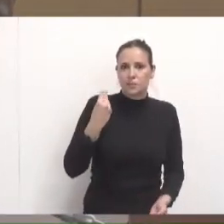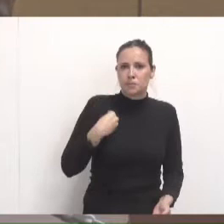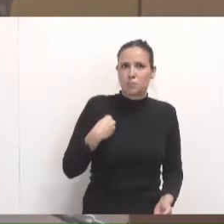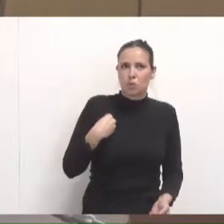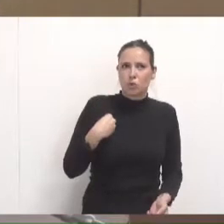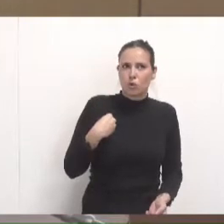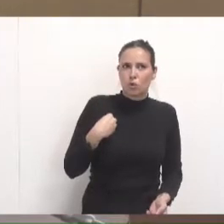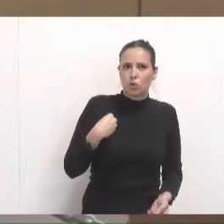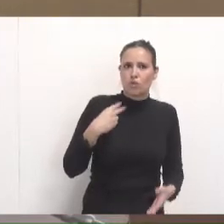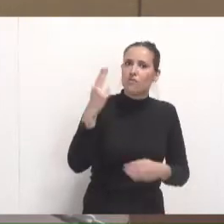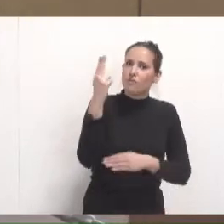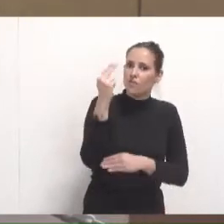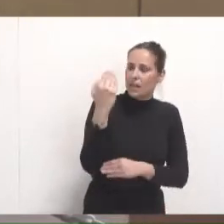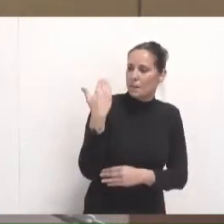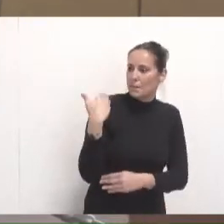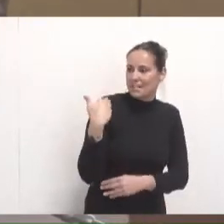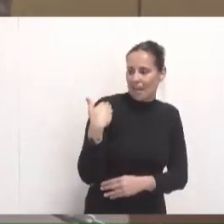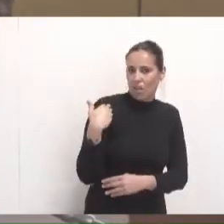en la pasada comisión del viernes pasado,